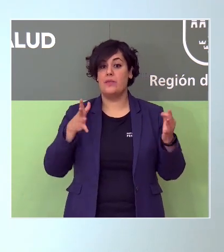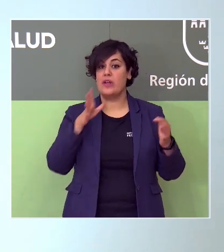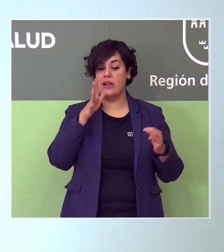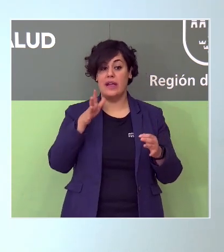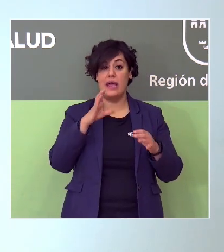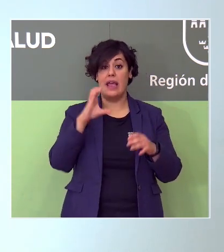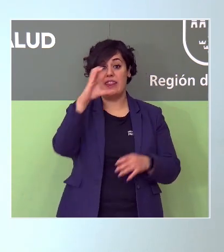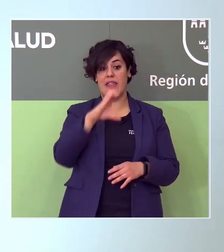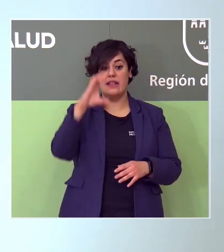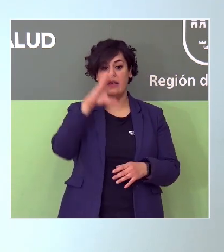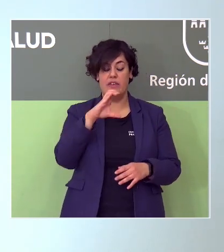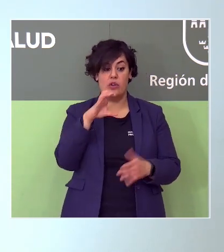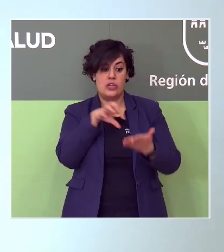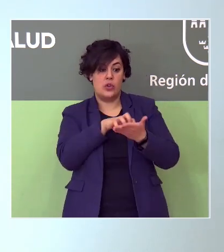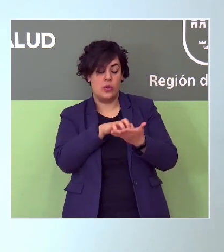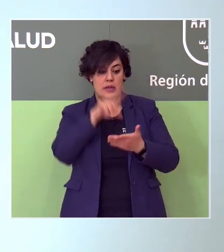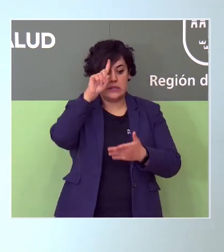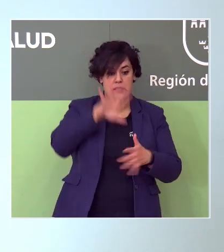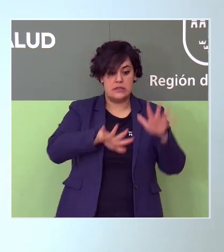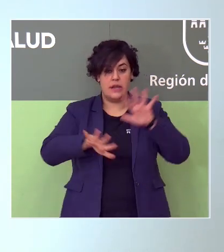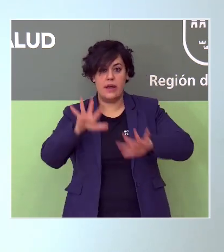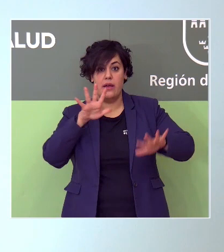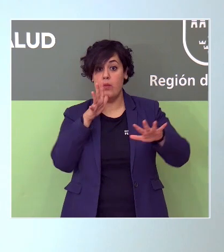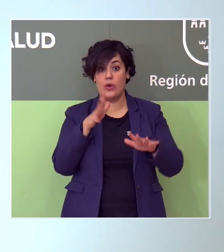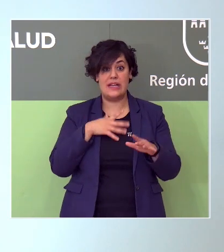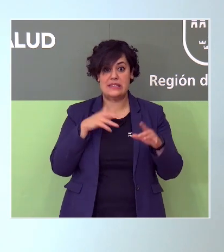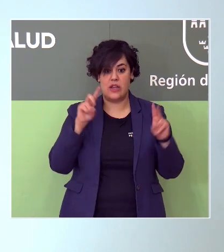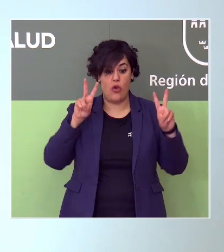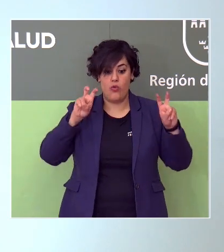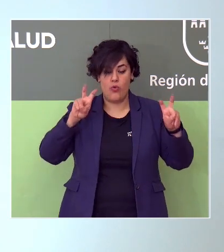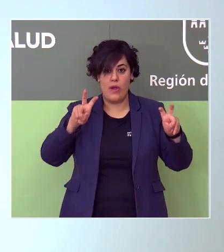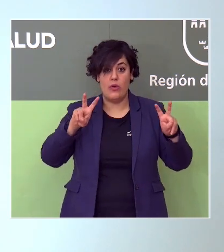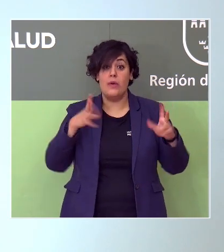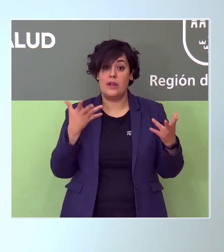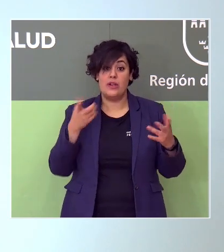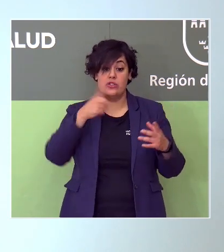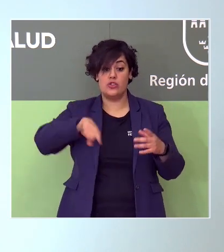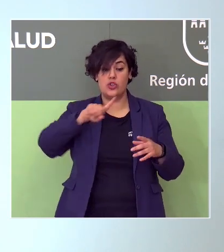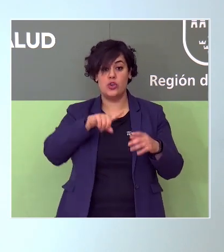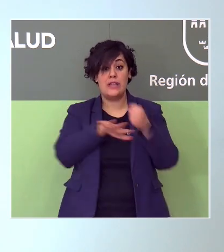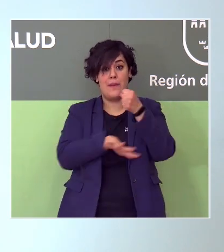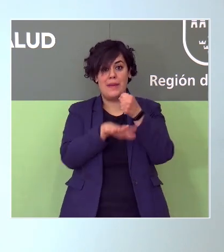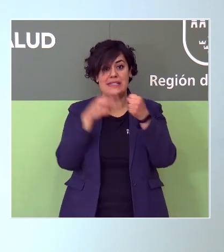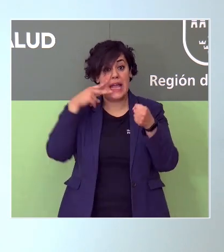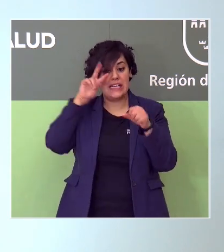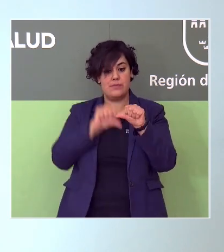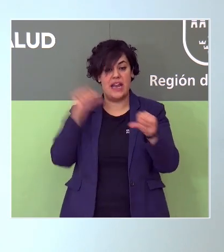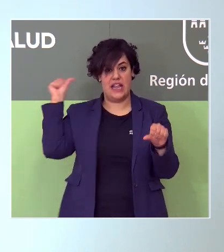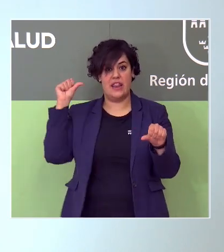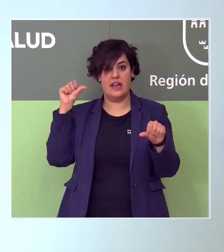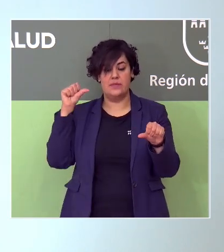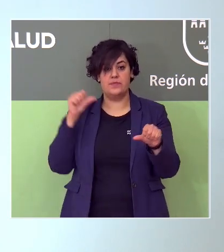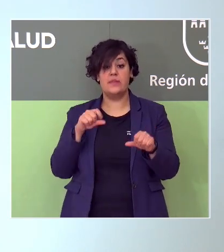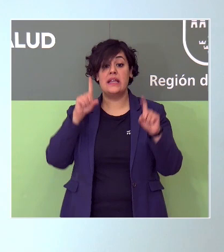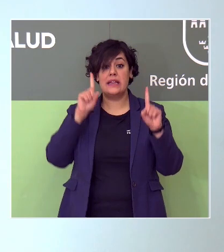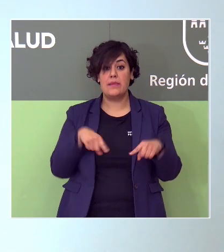yo creo que nos basamos todas nuestras actuaciones en el conocimiento que tenemos científico y nuestra experiencia, y con eso jugamos. Hay muchísimos ensayos en marcha,